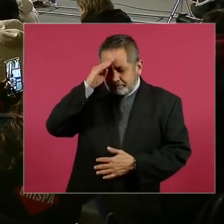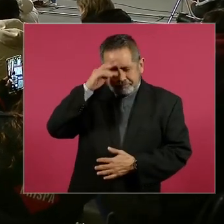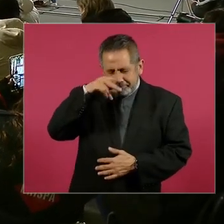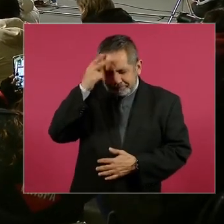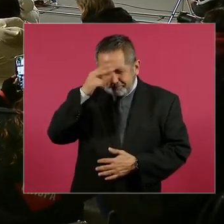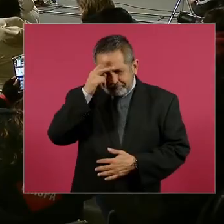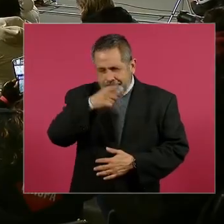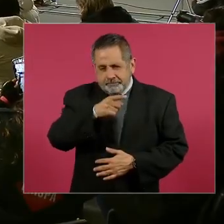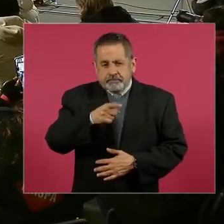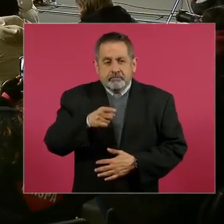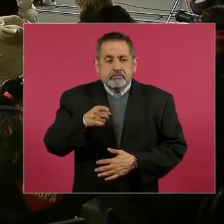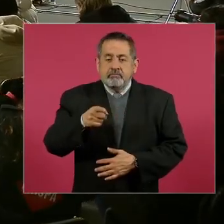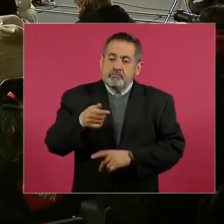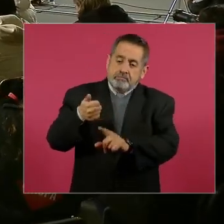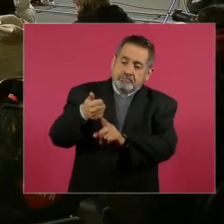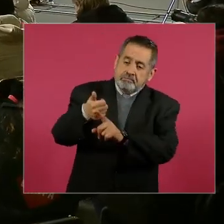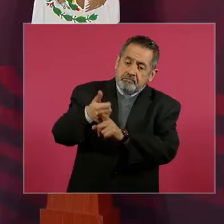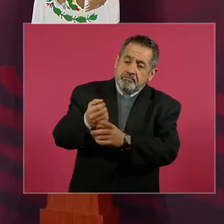sus trabajos de